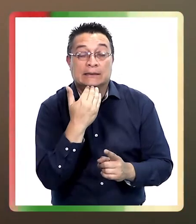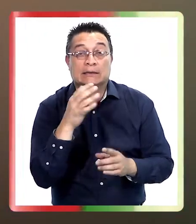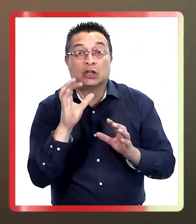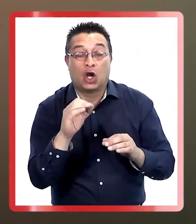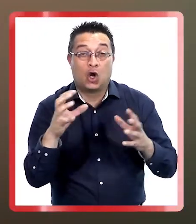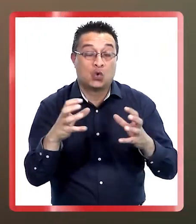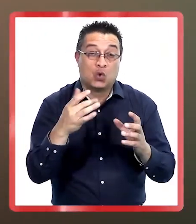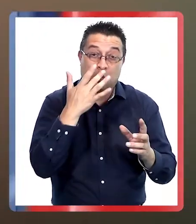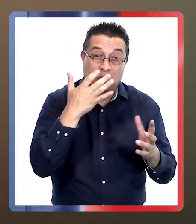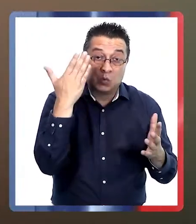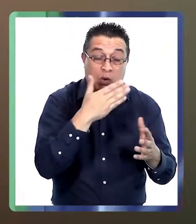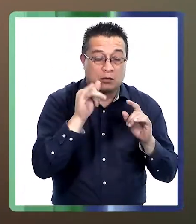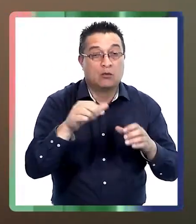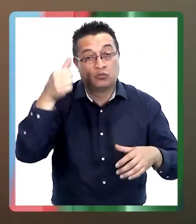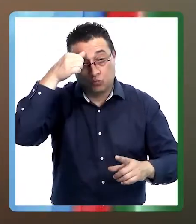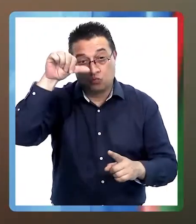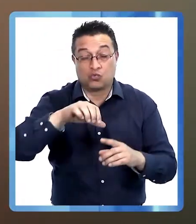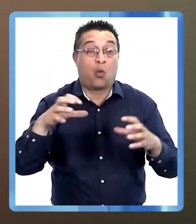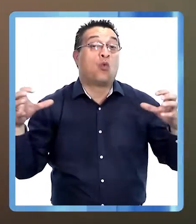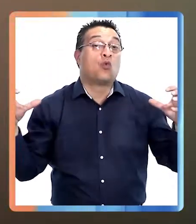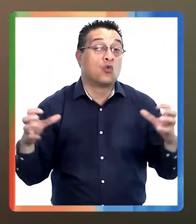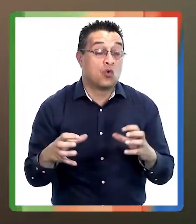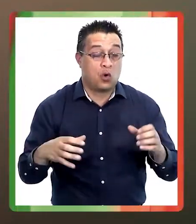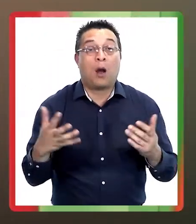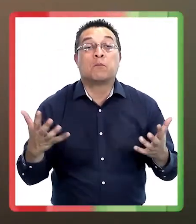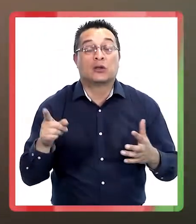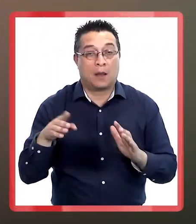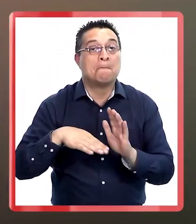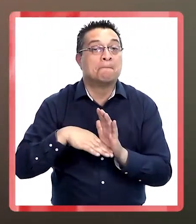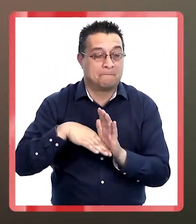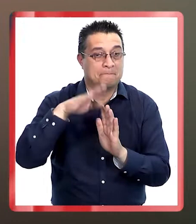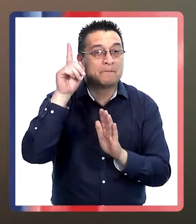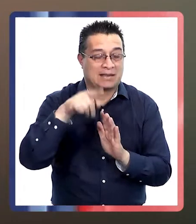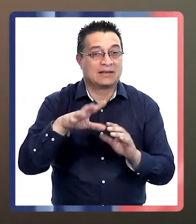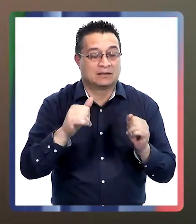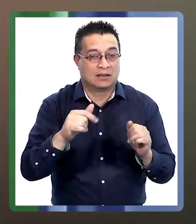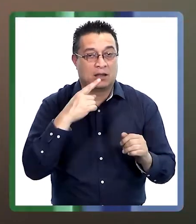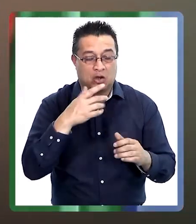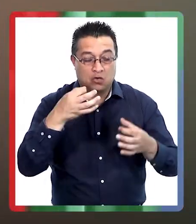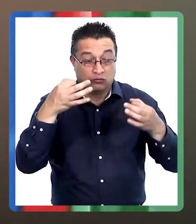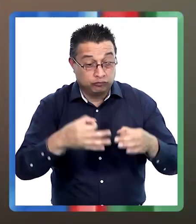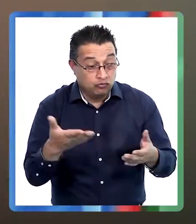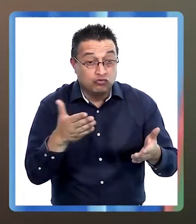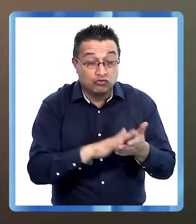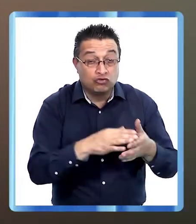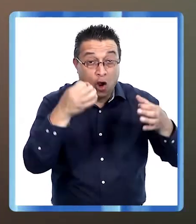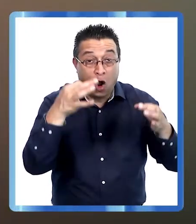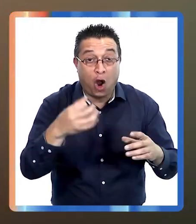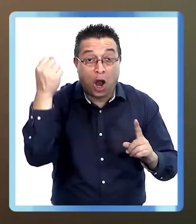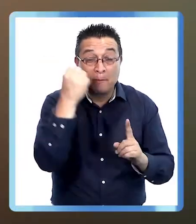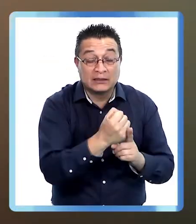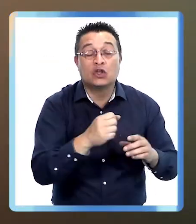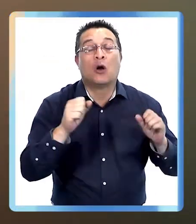simple o calificado, con penas extraordinariamente altas, porque estas penas sobrepasarían, si se trata de delitos consumados de